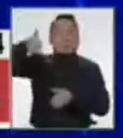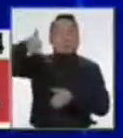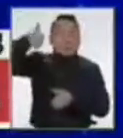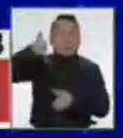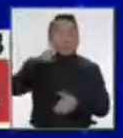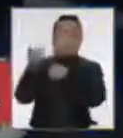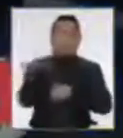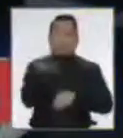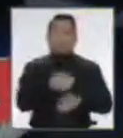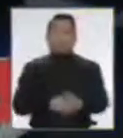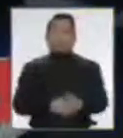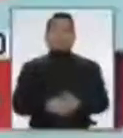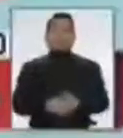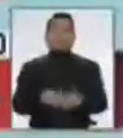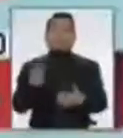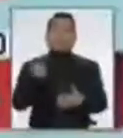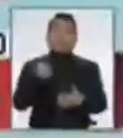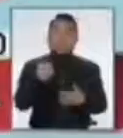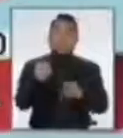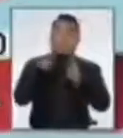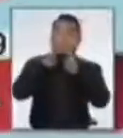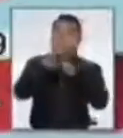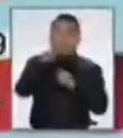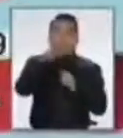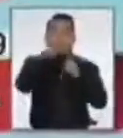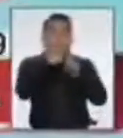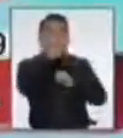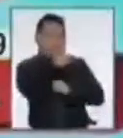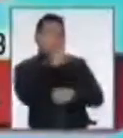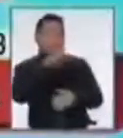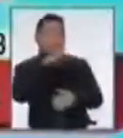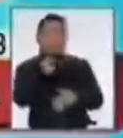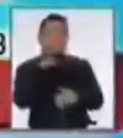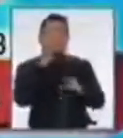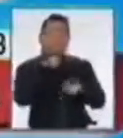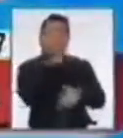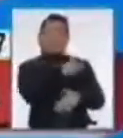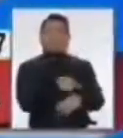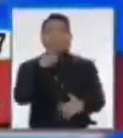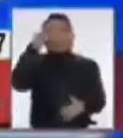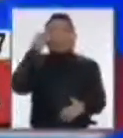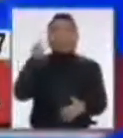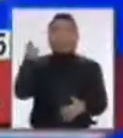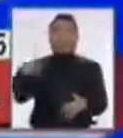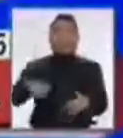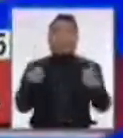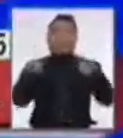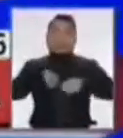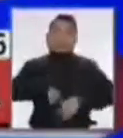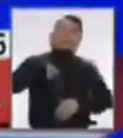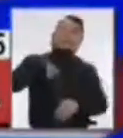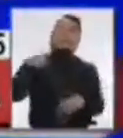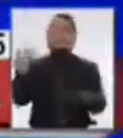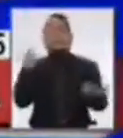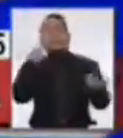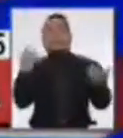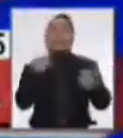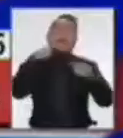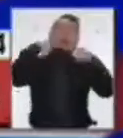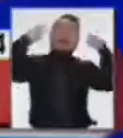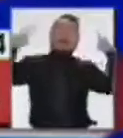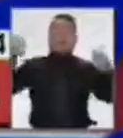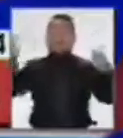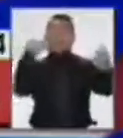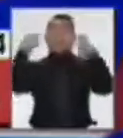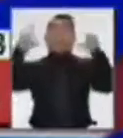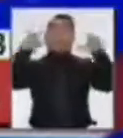autoridad. Por alusión voy a contestar directamente al candidato Forsyth, que cree que ponerse un chaleco y hacer un show es